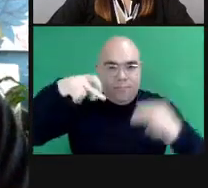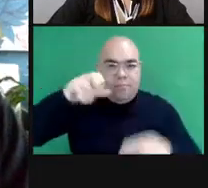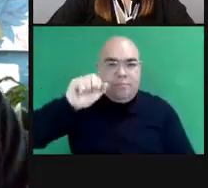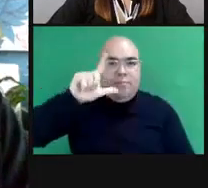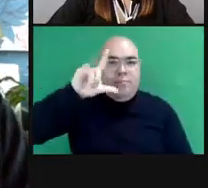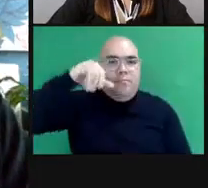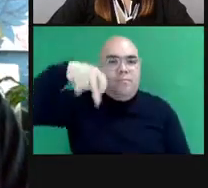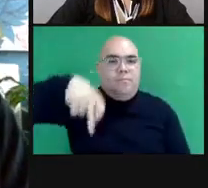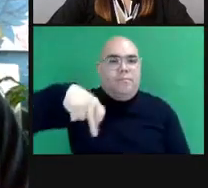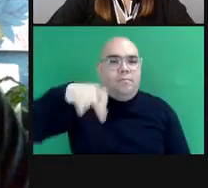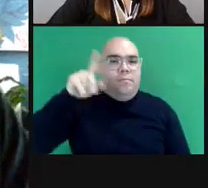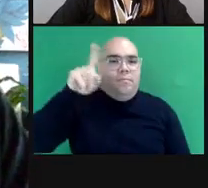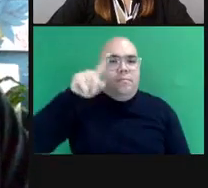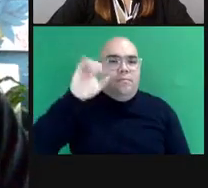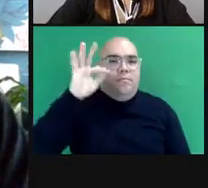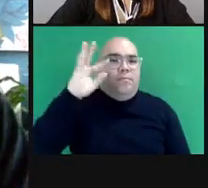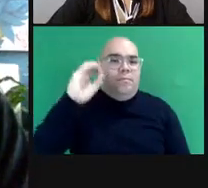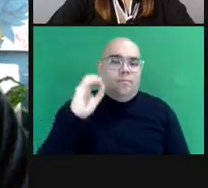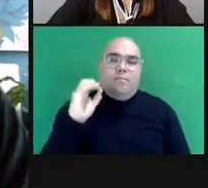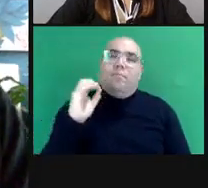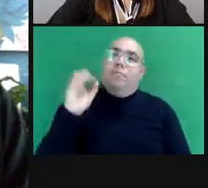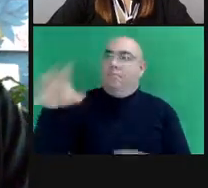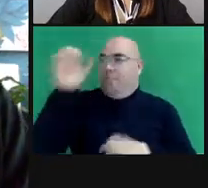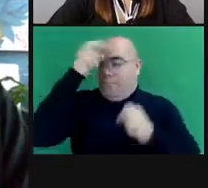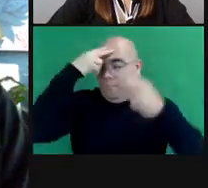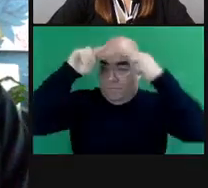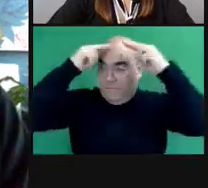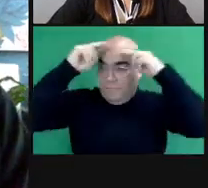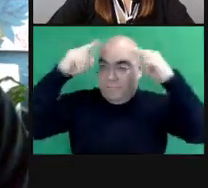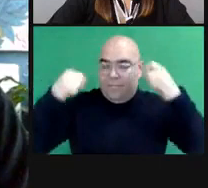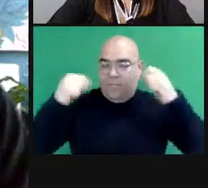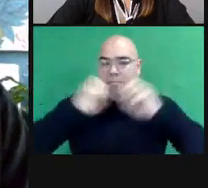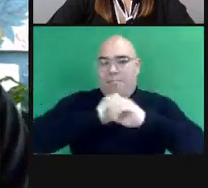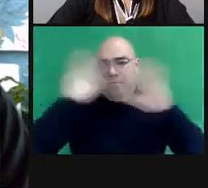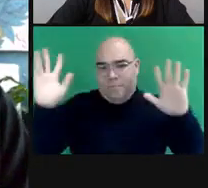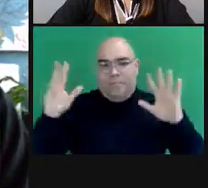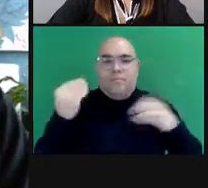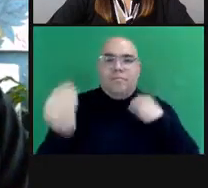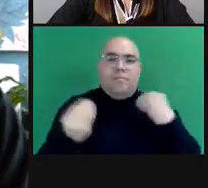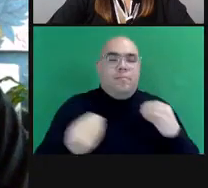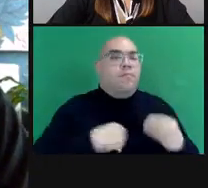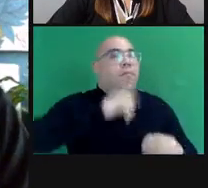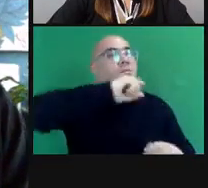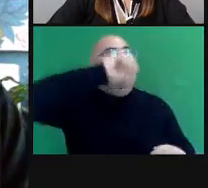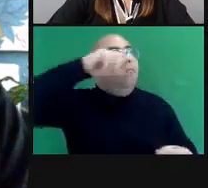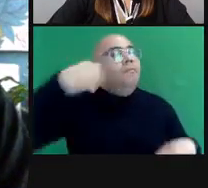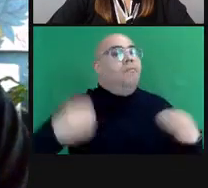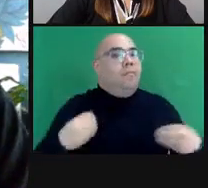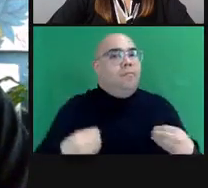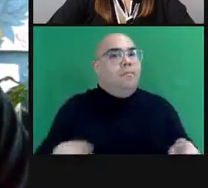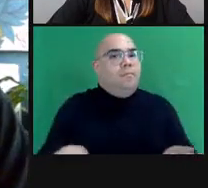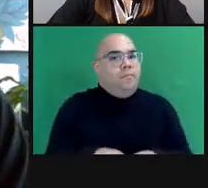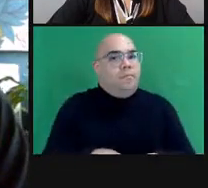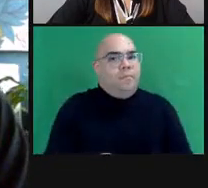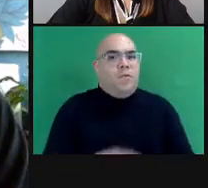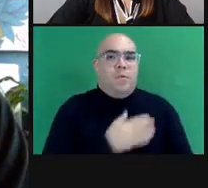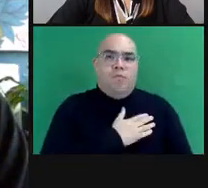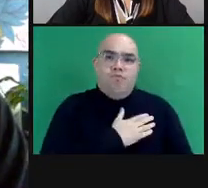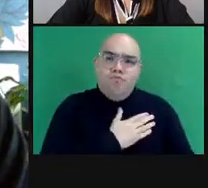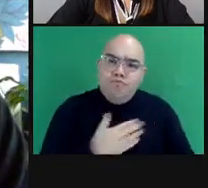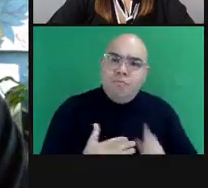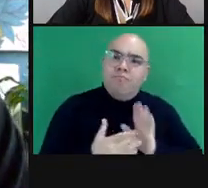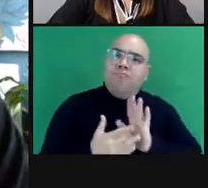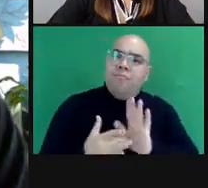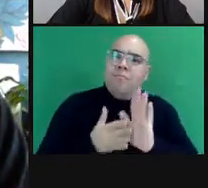¿no? Que existen y que de alguna manera cada vez que se hacen con una vocación o con